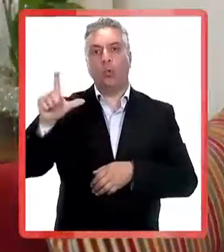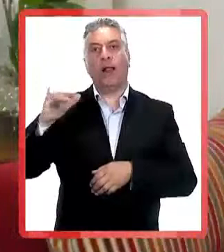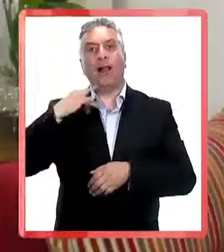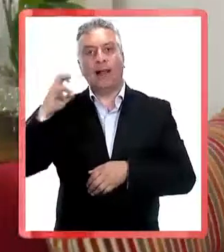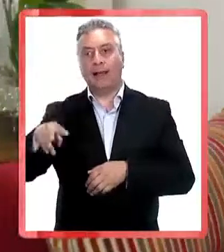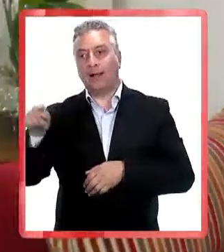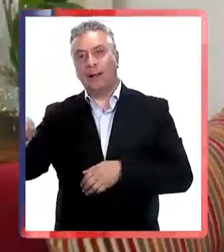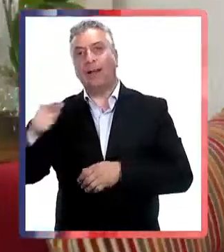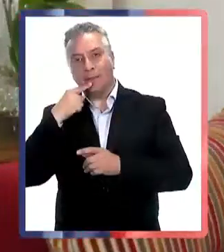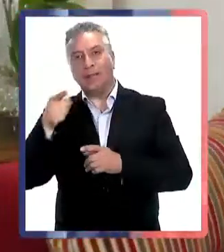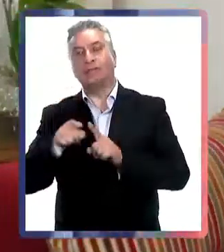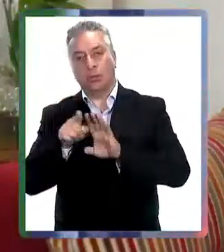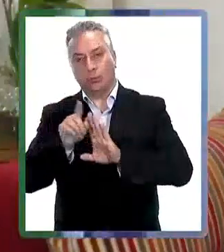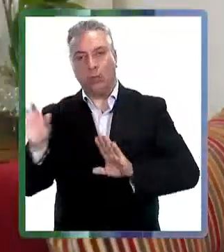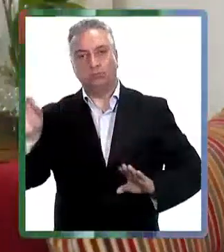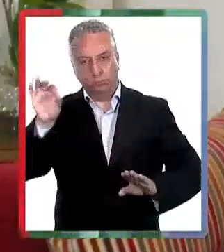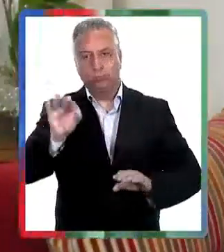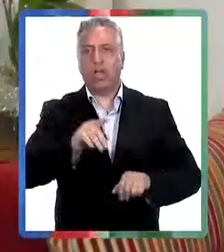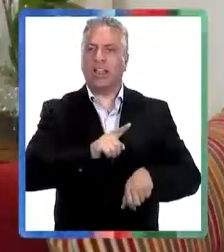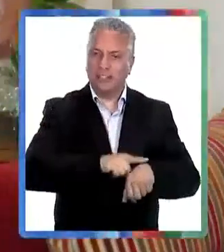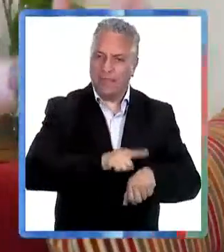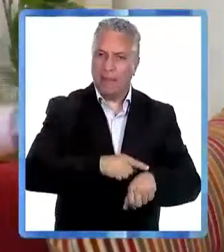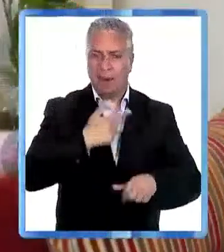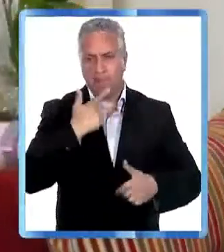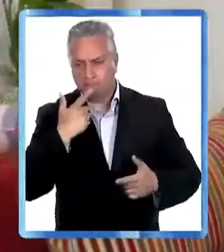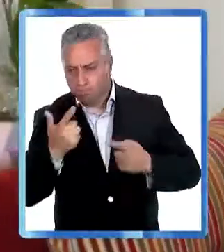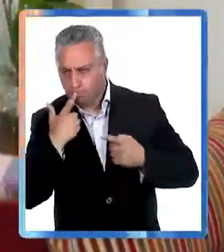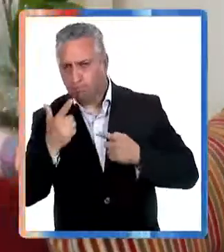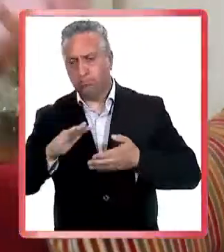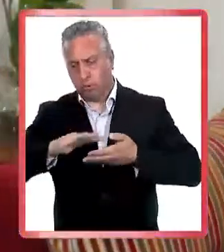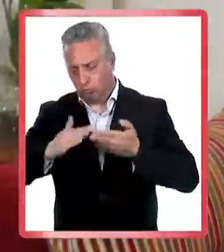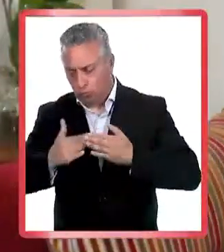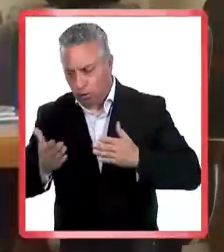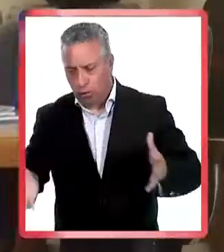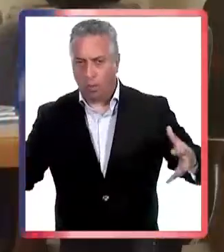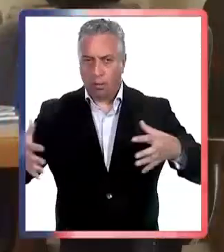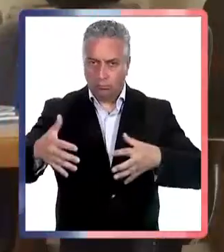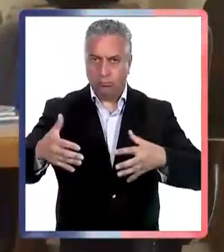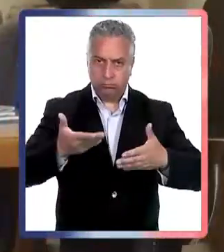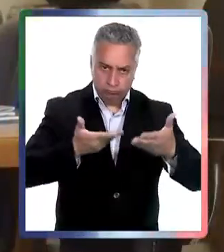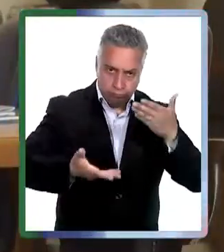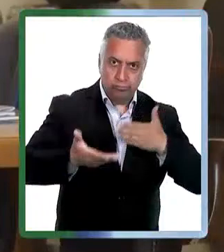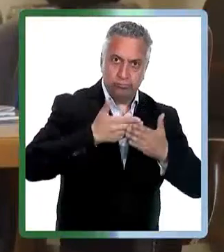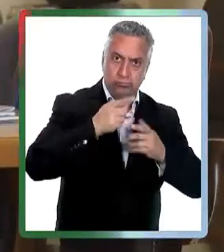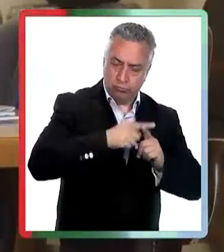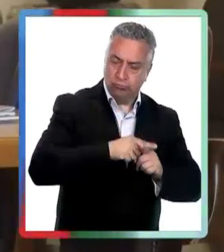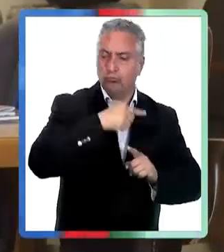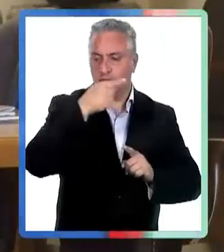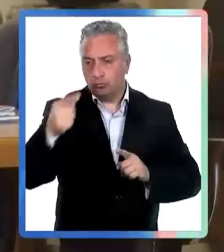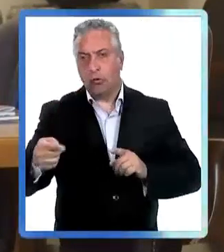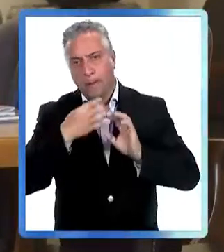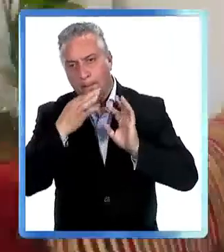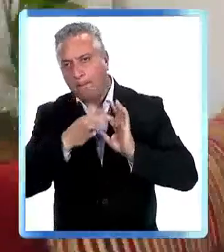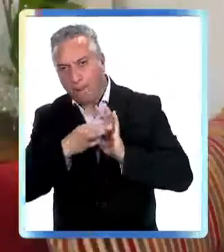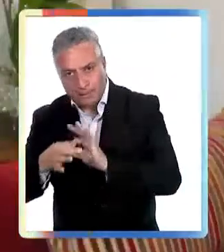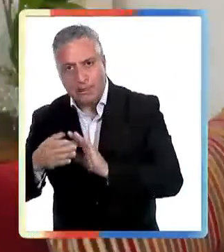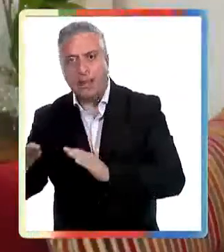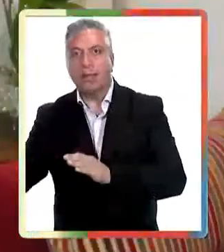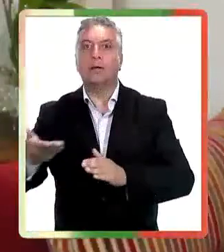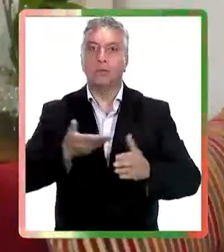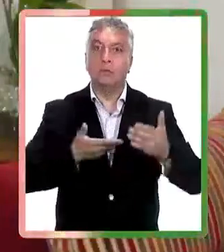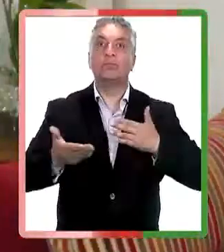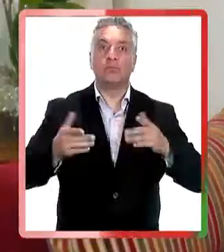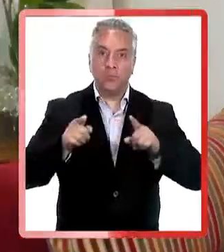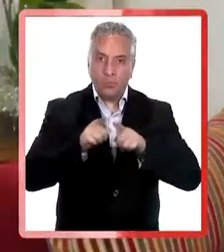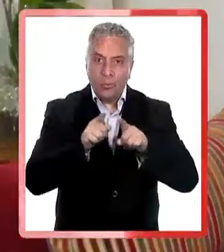al lonco, el lonco toma su tiempo, se reúne con las comunidades, vuelve al huerquén con un mensaje. O sea,